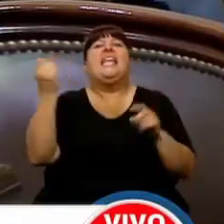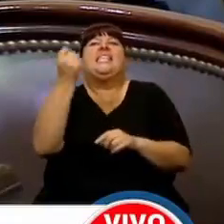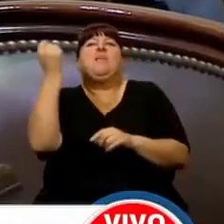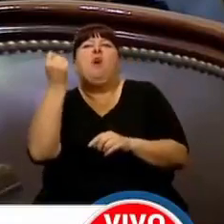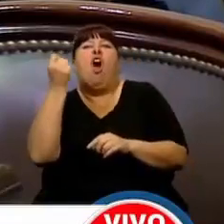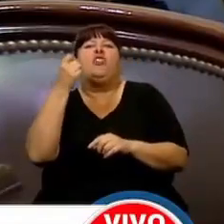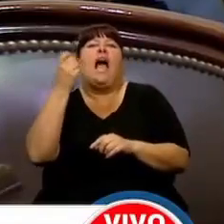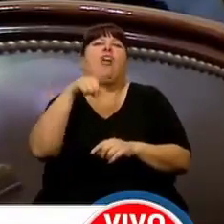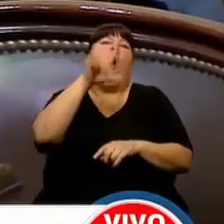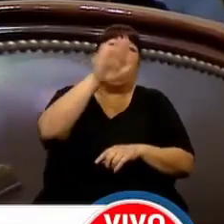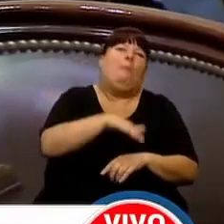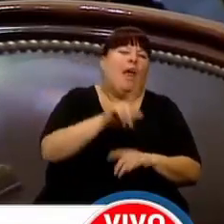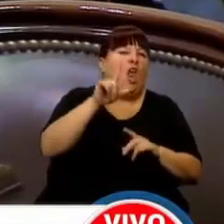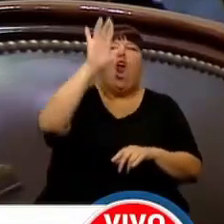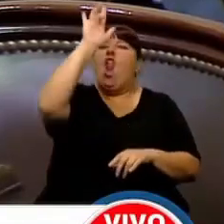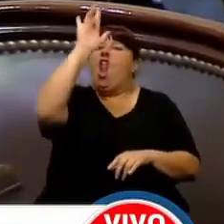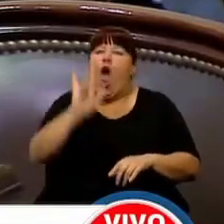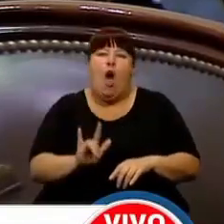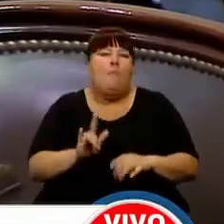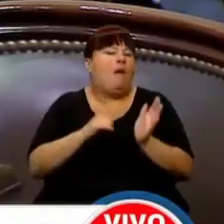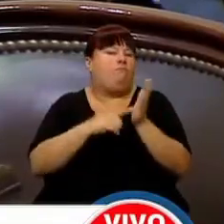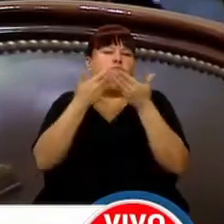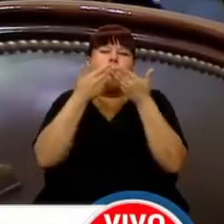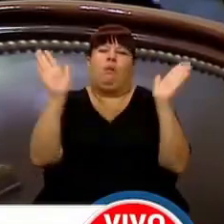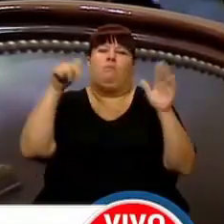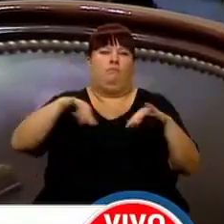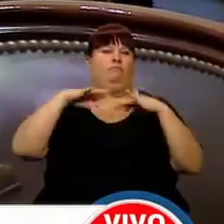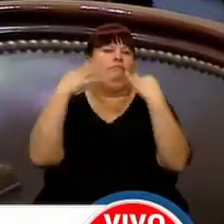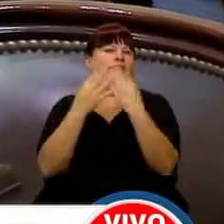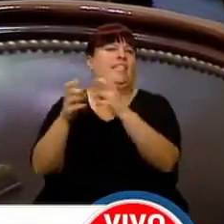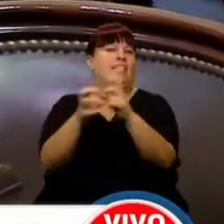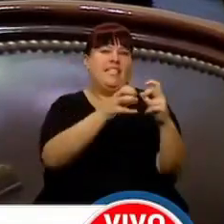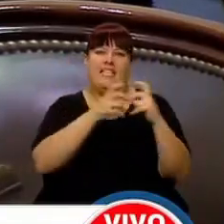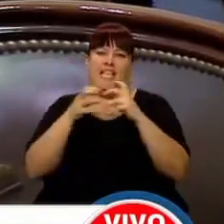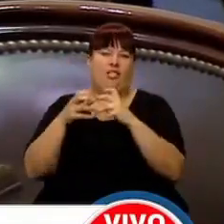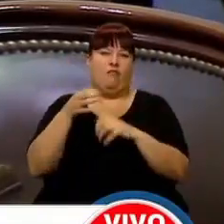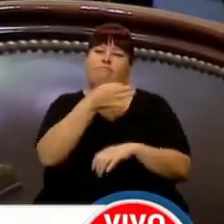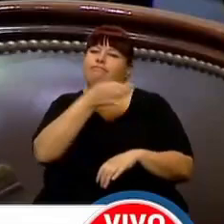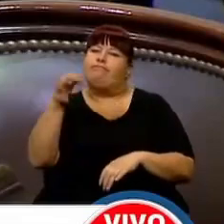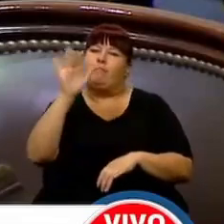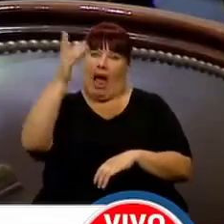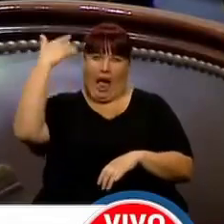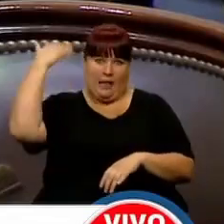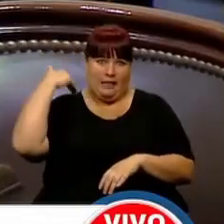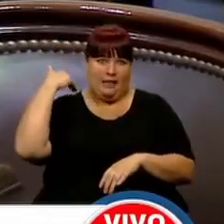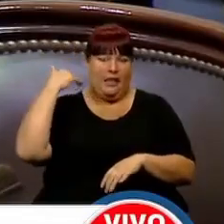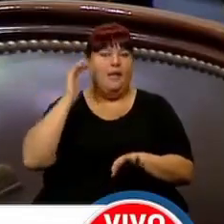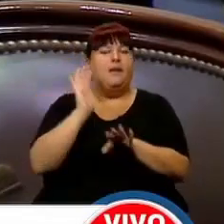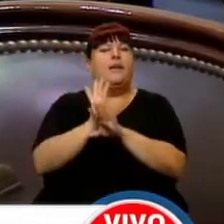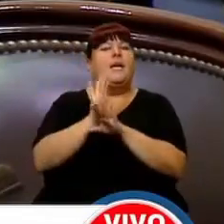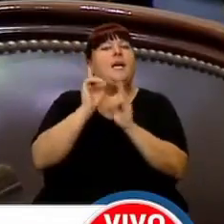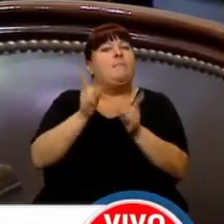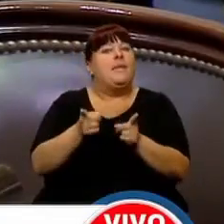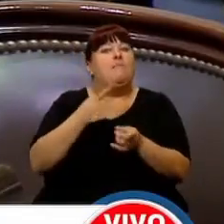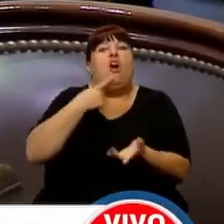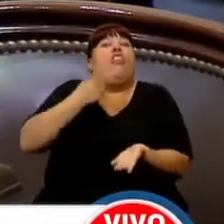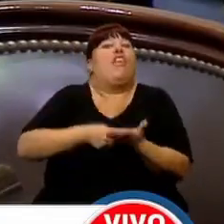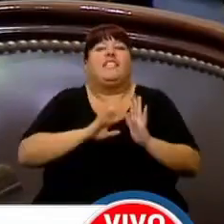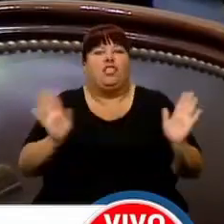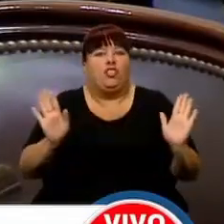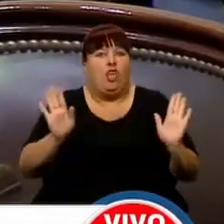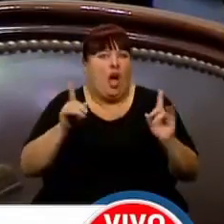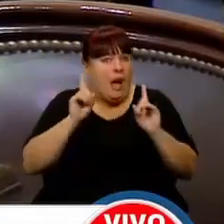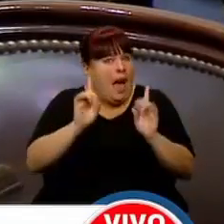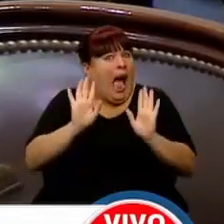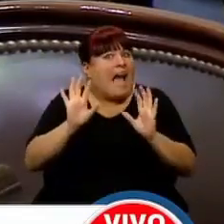envergadura de las leyes. Los miércoles nosotros trabajábamos en el recinto. Y era a lo que se decidía,